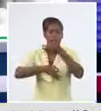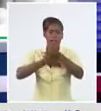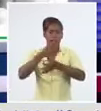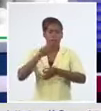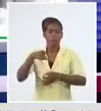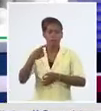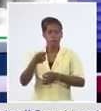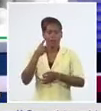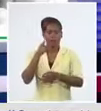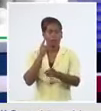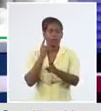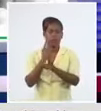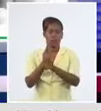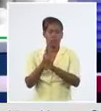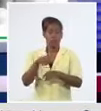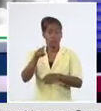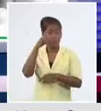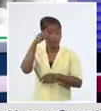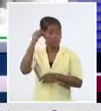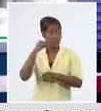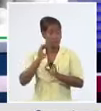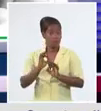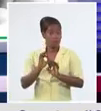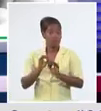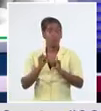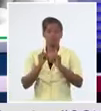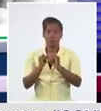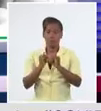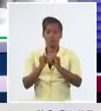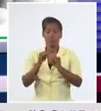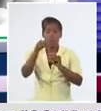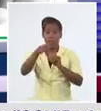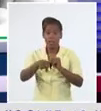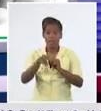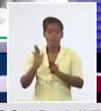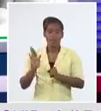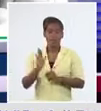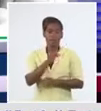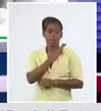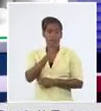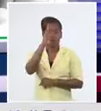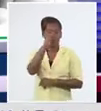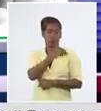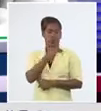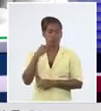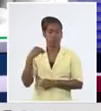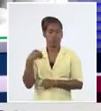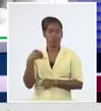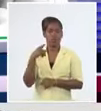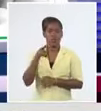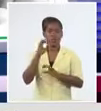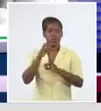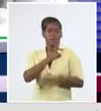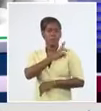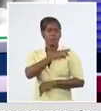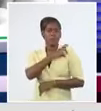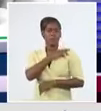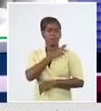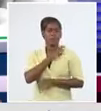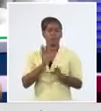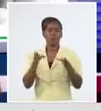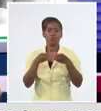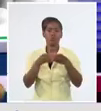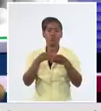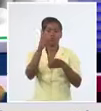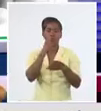ya usted lo ha anunciado, es que contamos ya en el estudio con la presencia de la doctora Lisette López González, jefa del Grupo Nacional de Pediatría,